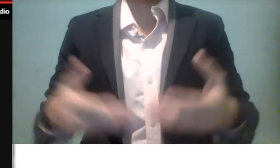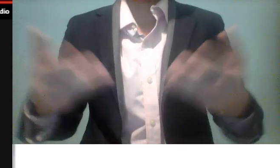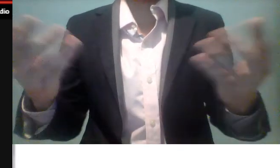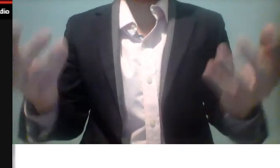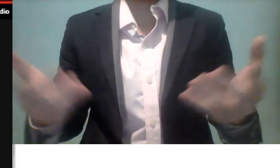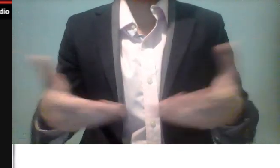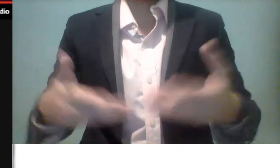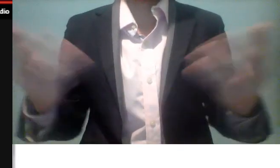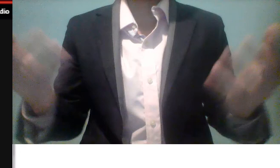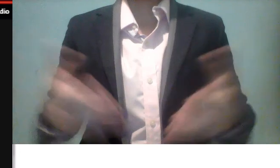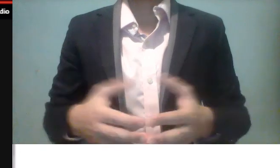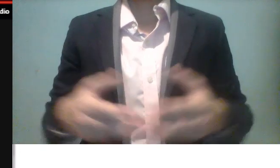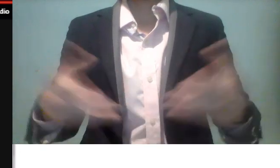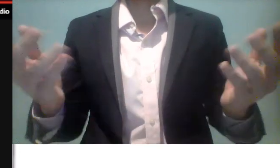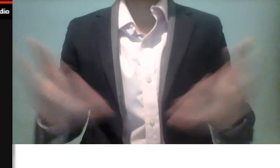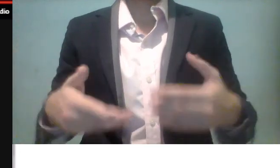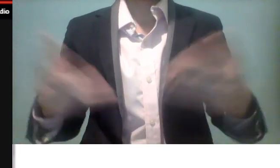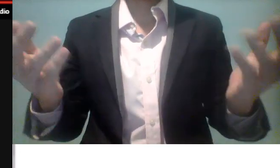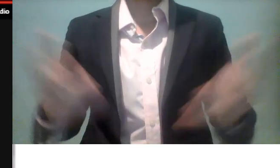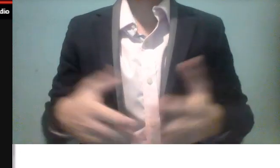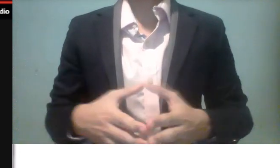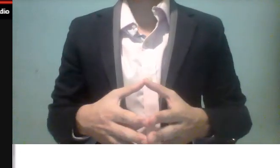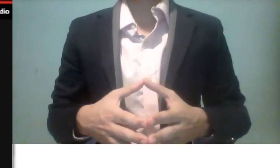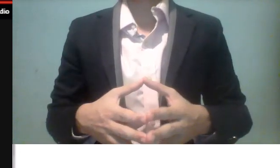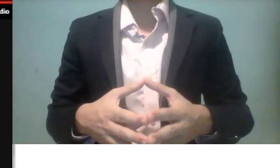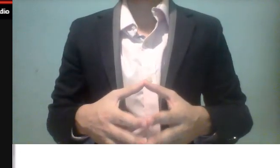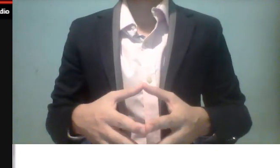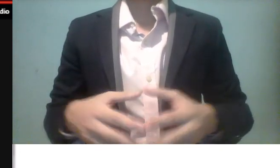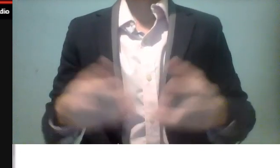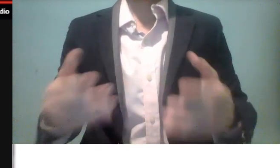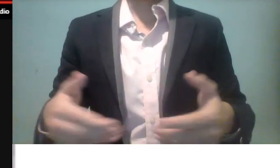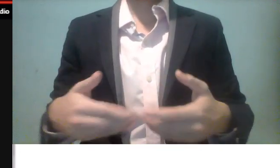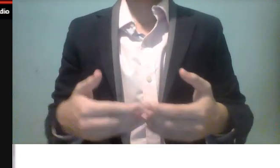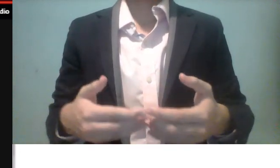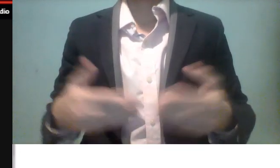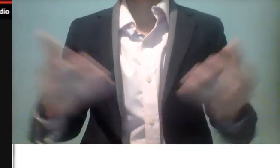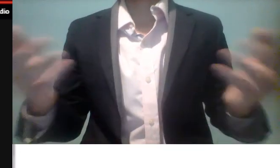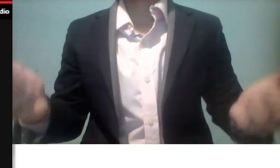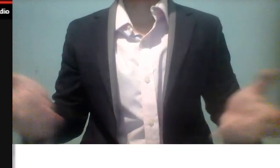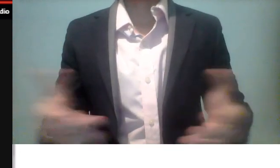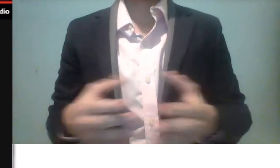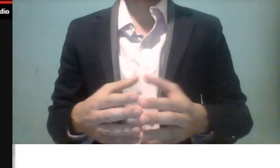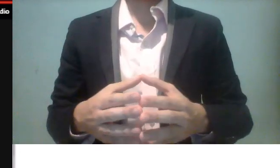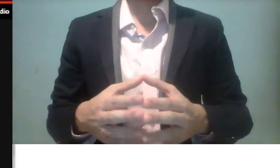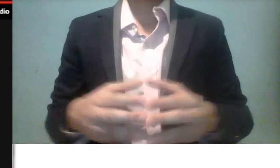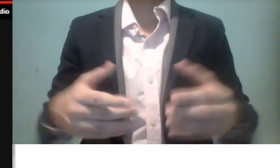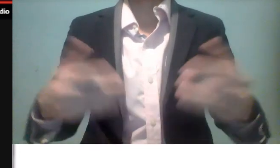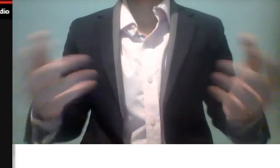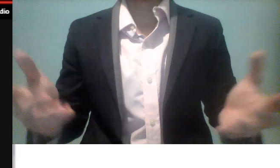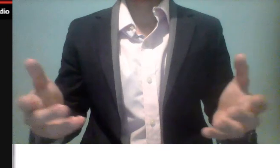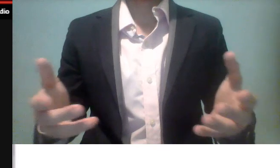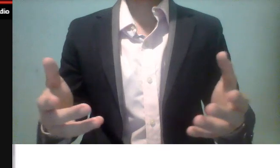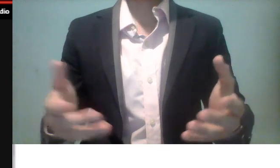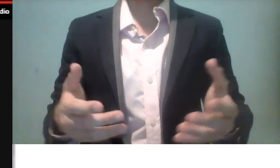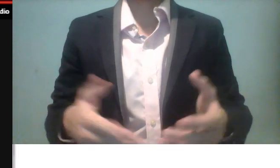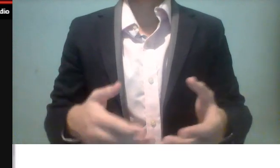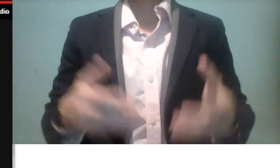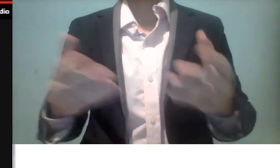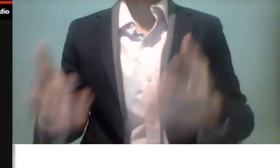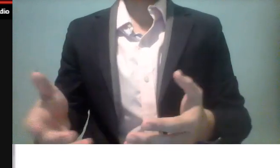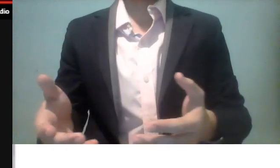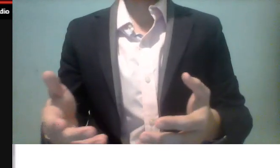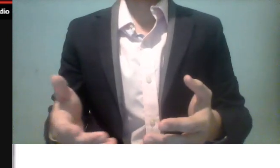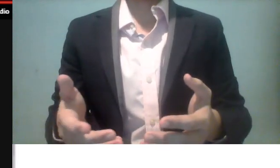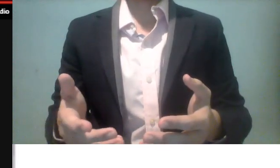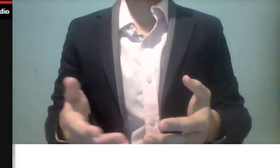millones y millones y millones de pesos que luego pues terminan gastando en otros países o que terminan gastando incluso en el mismo país